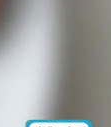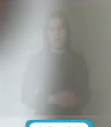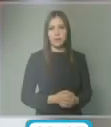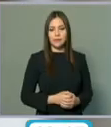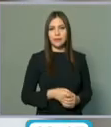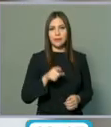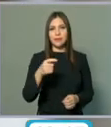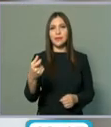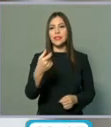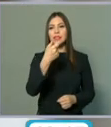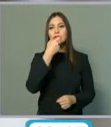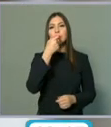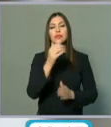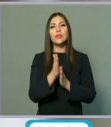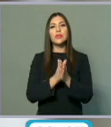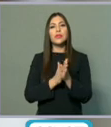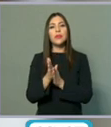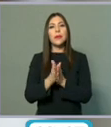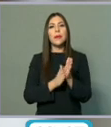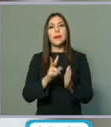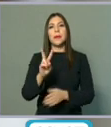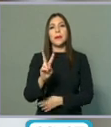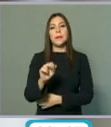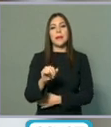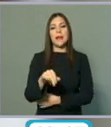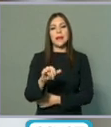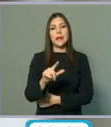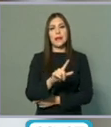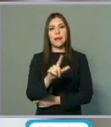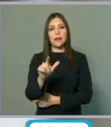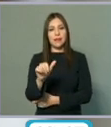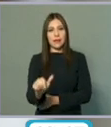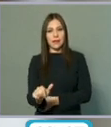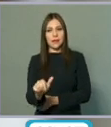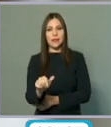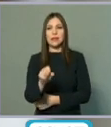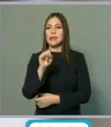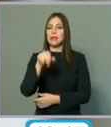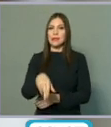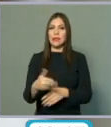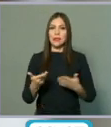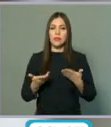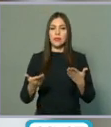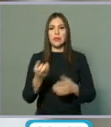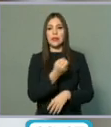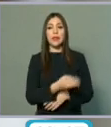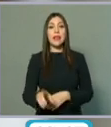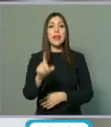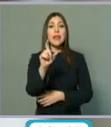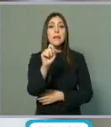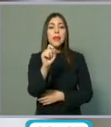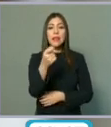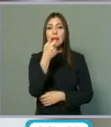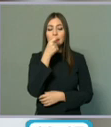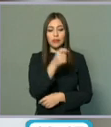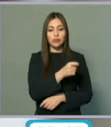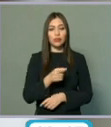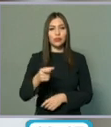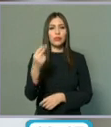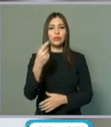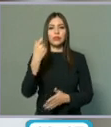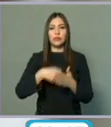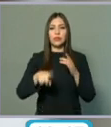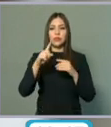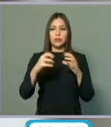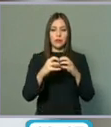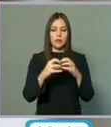Bueno, para estas galletas de chocolate y vainilla sin horno, para 20 galletitas necesitamos un paquete de